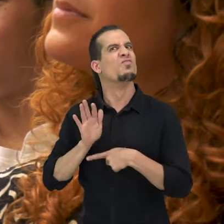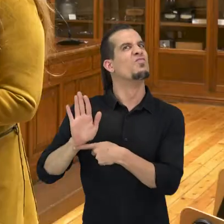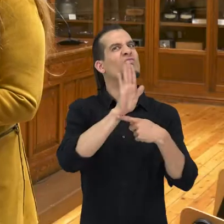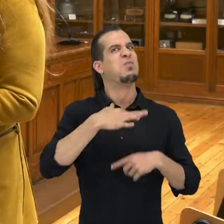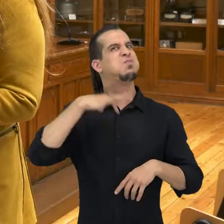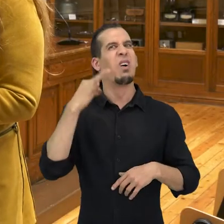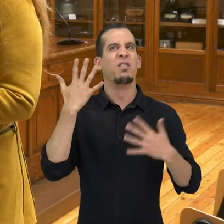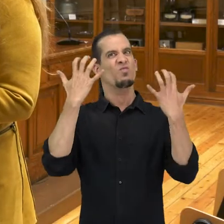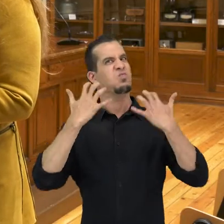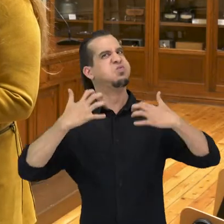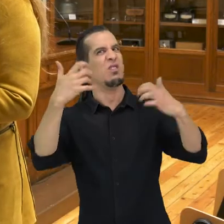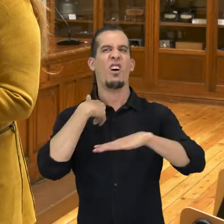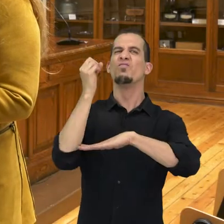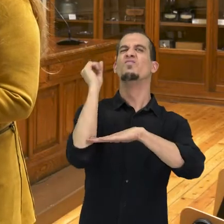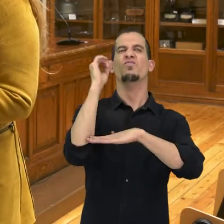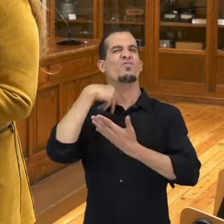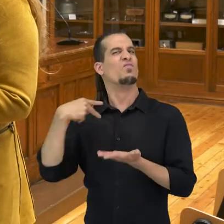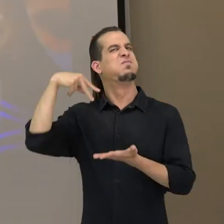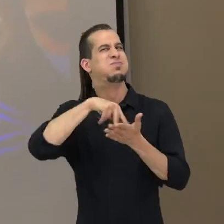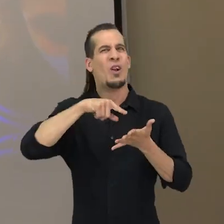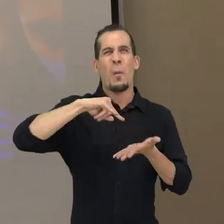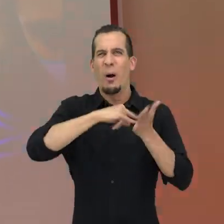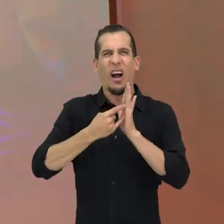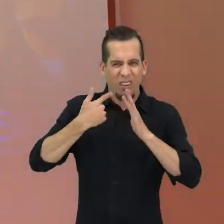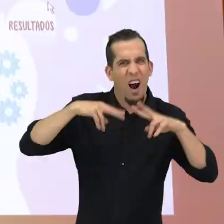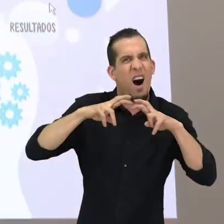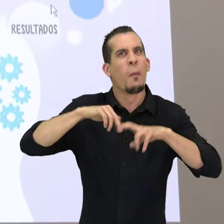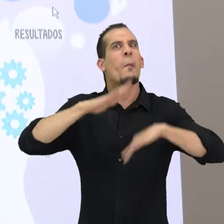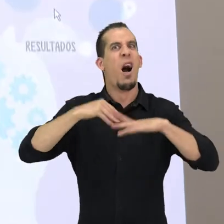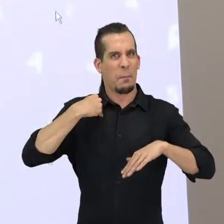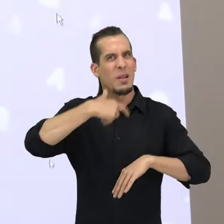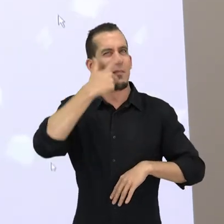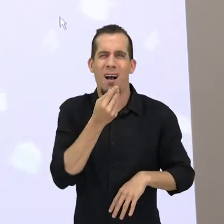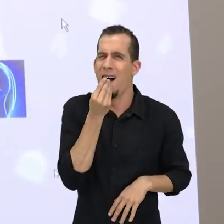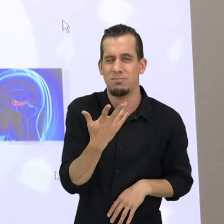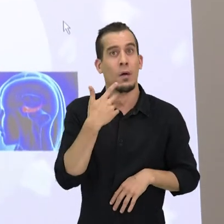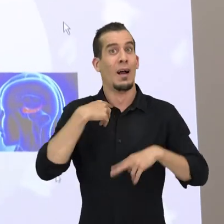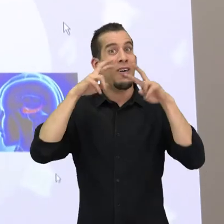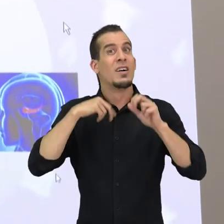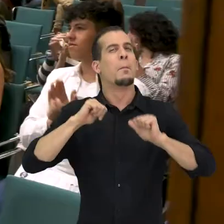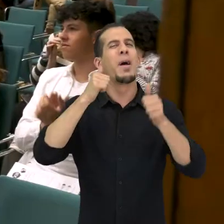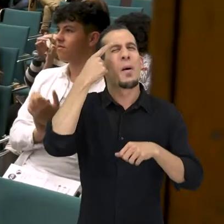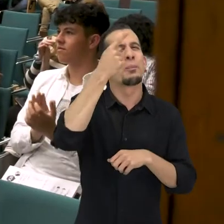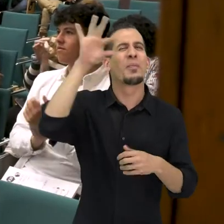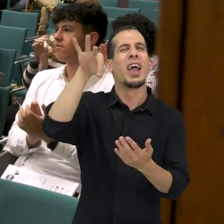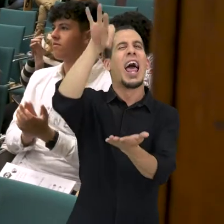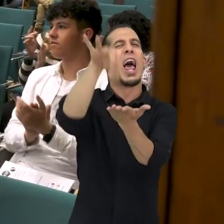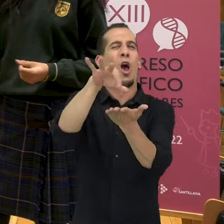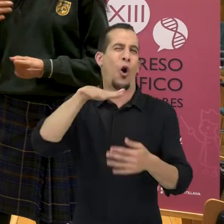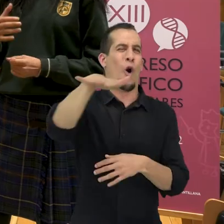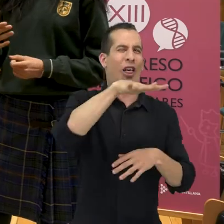tan joven, pueda estar en un sitio así y presentar delante de tanta gente un proyecto que yo haya investigado. Empezamos a investigar